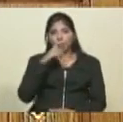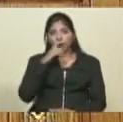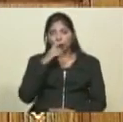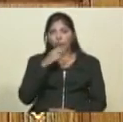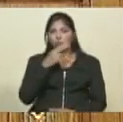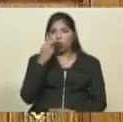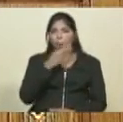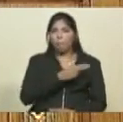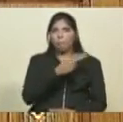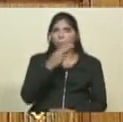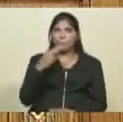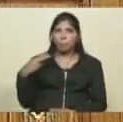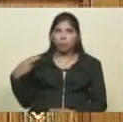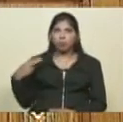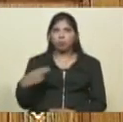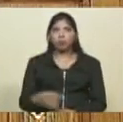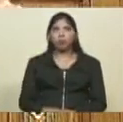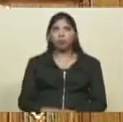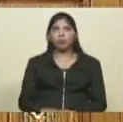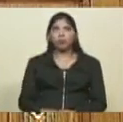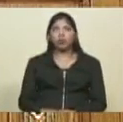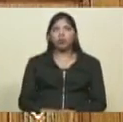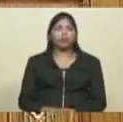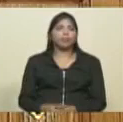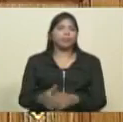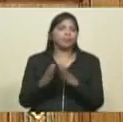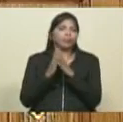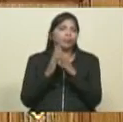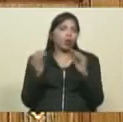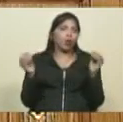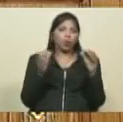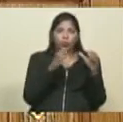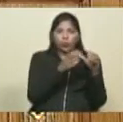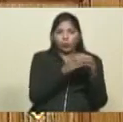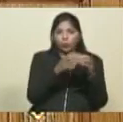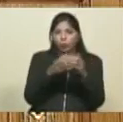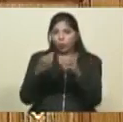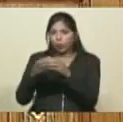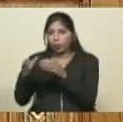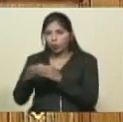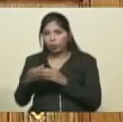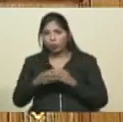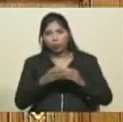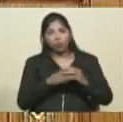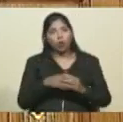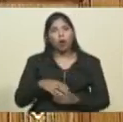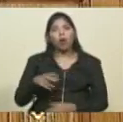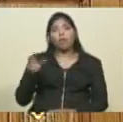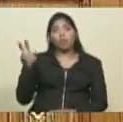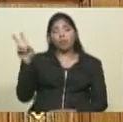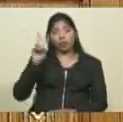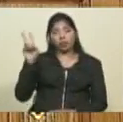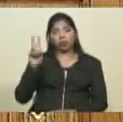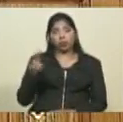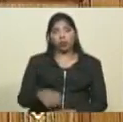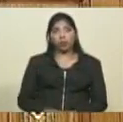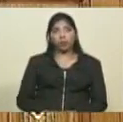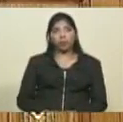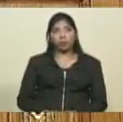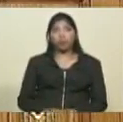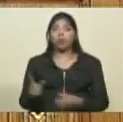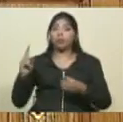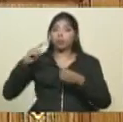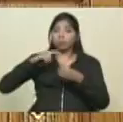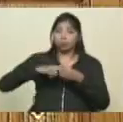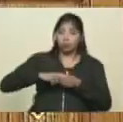presidente Nicolás Maduro con todos los sectores organizados de la población al incorporar a los pensionados